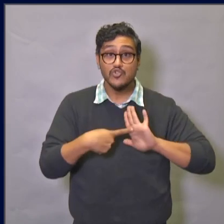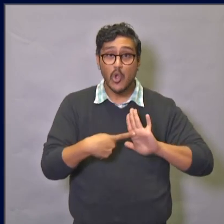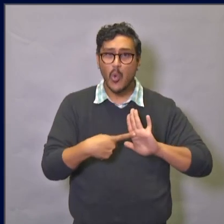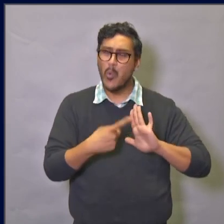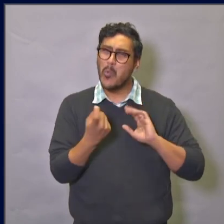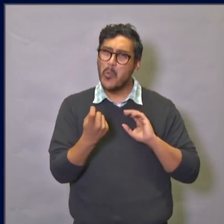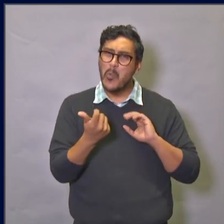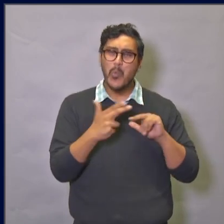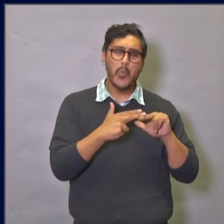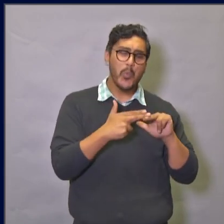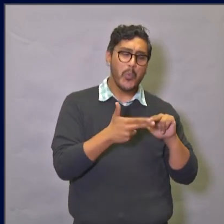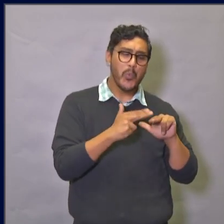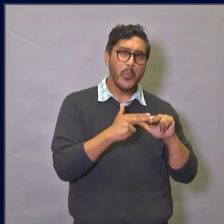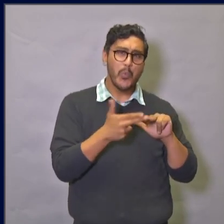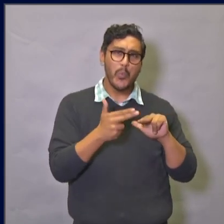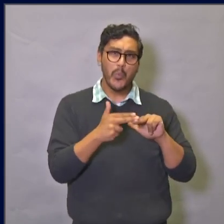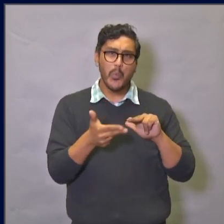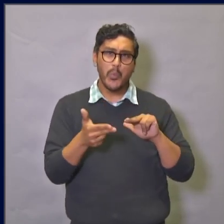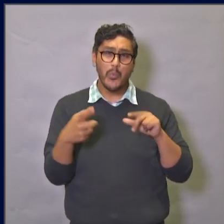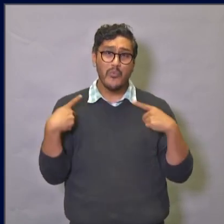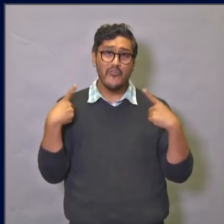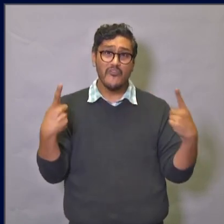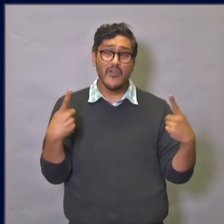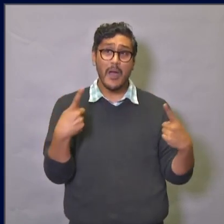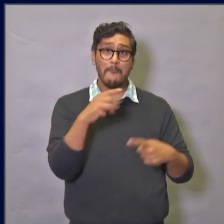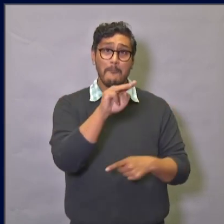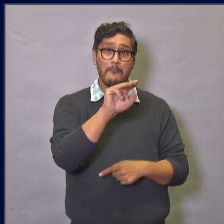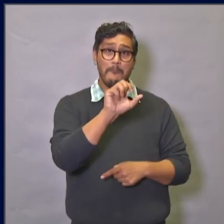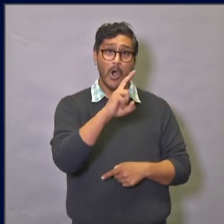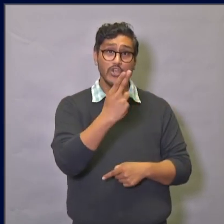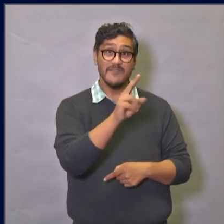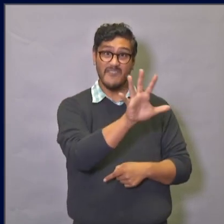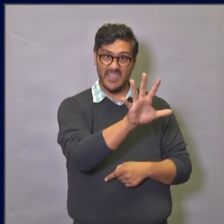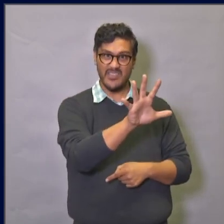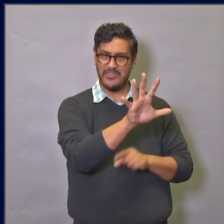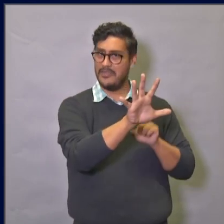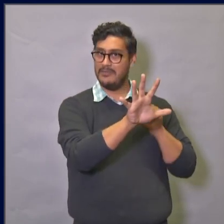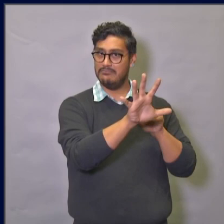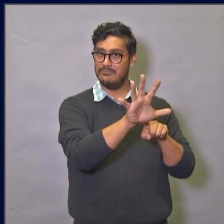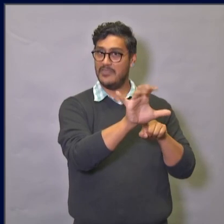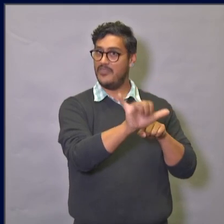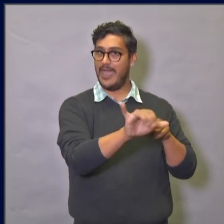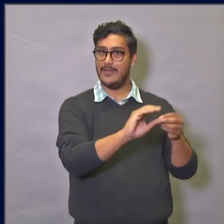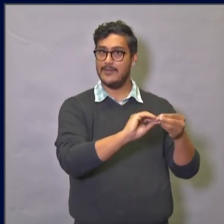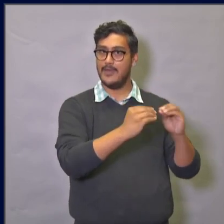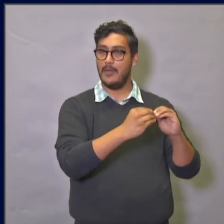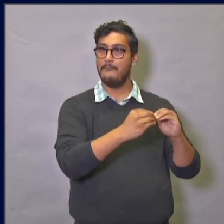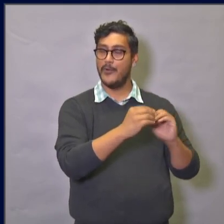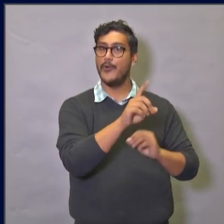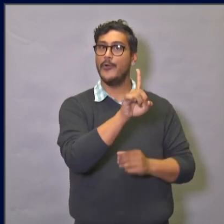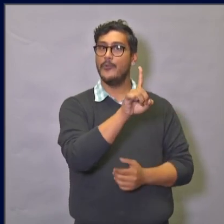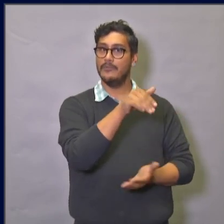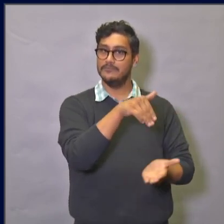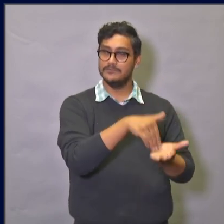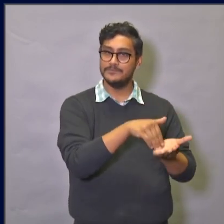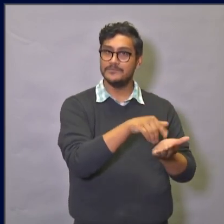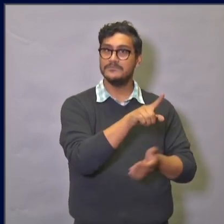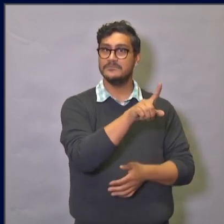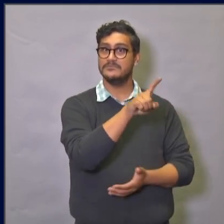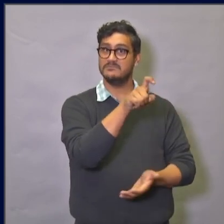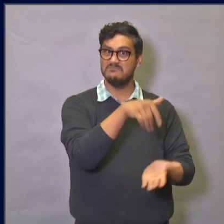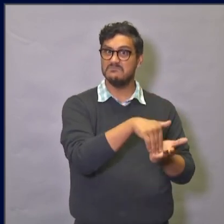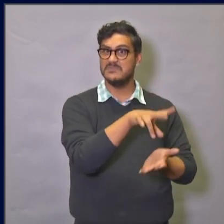pequeñas disminuciones desde el 5 de septiembre, cuando el promedio de casos diarios fue de